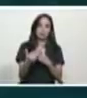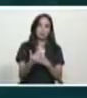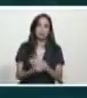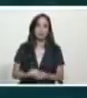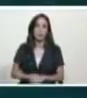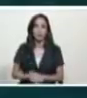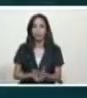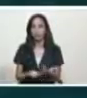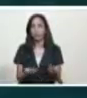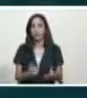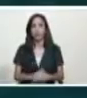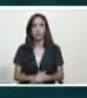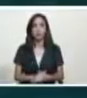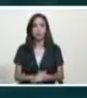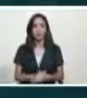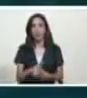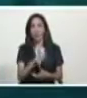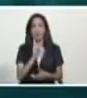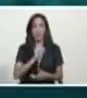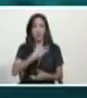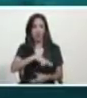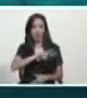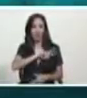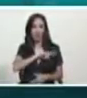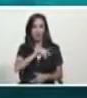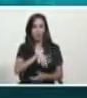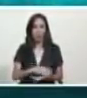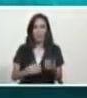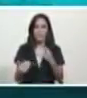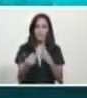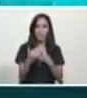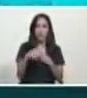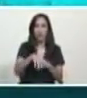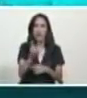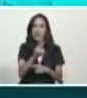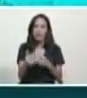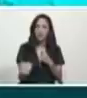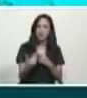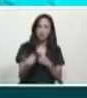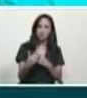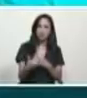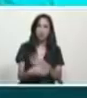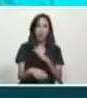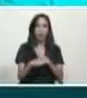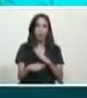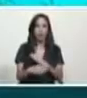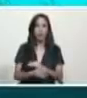para no decir sus mentiras de Venezuela.